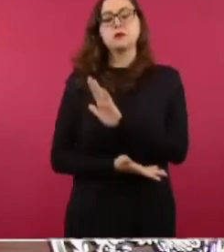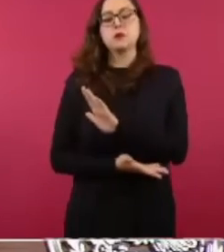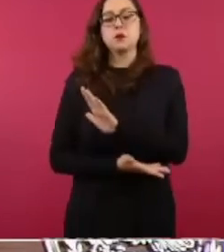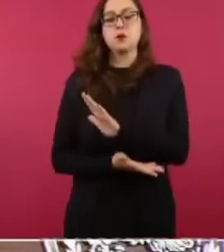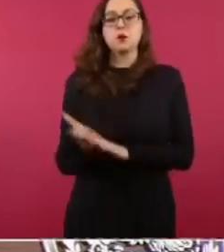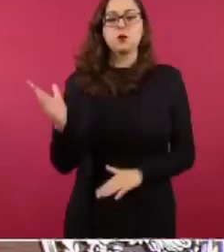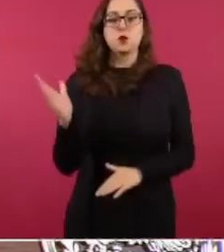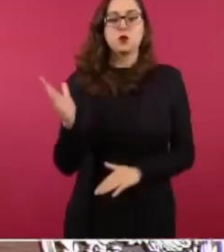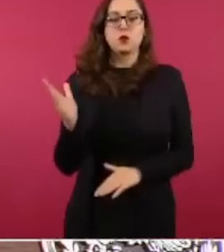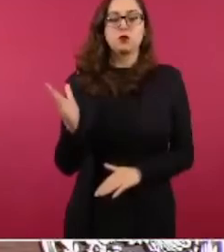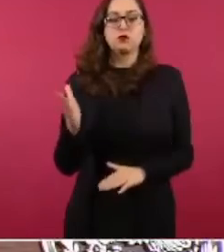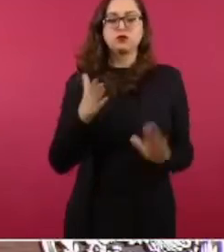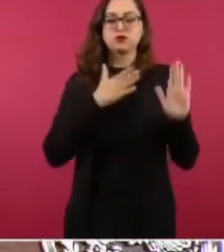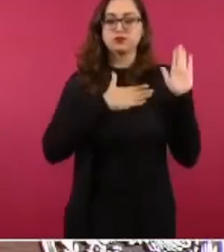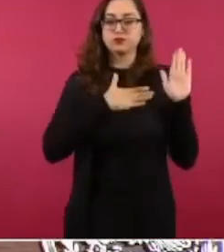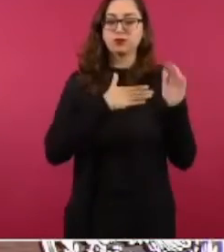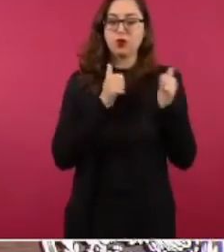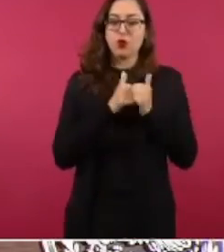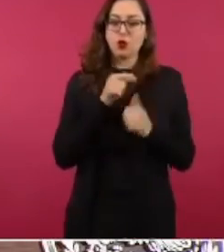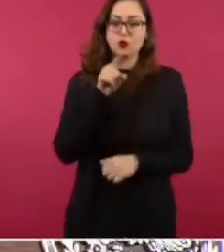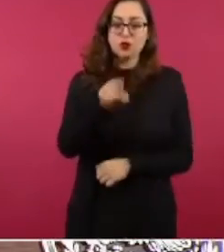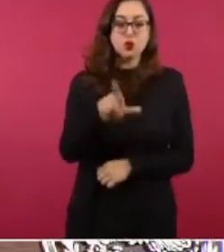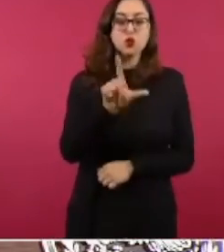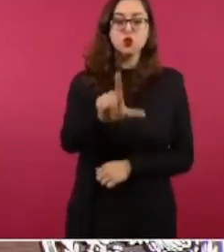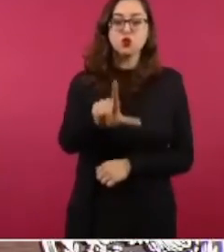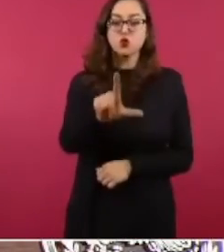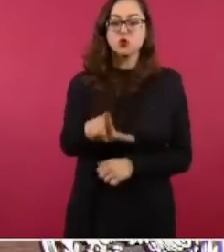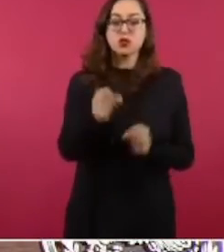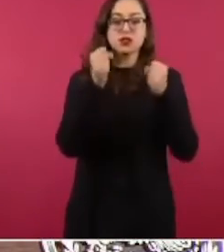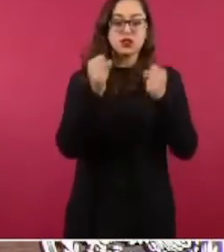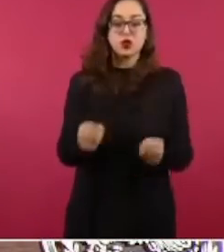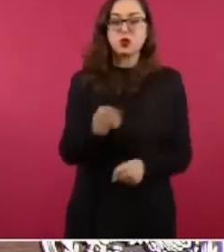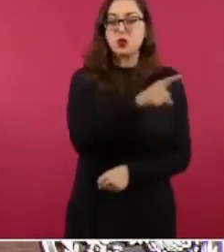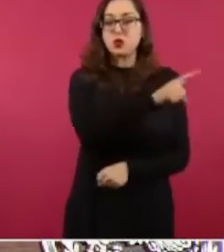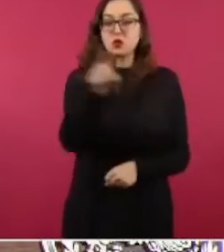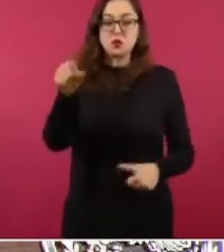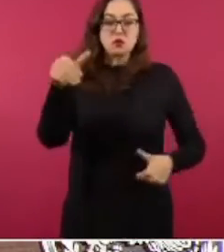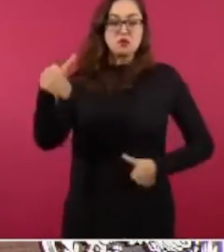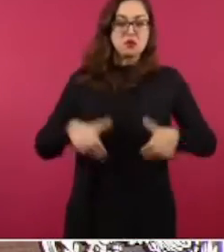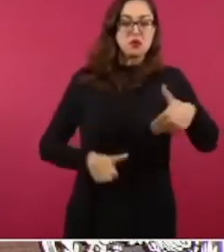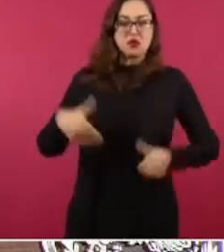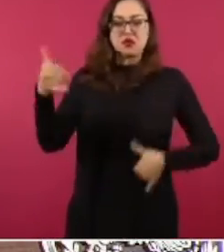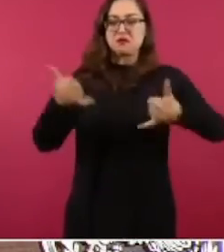yo hago el compromiso contigo, ya, lunes, aunque no les guste, aunque haya rebelión,